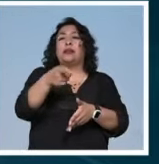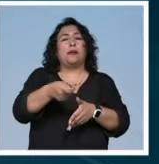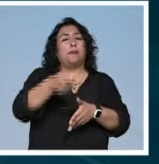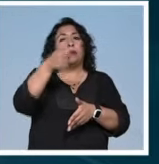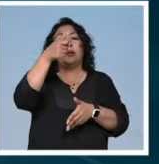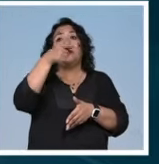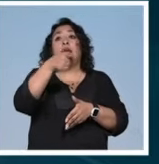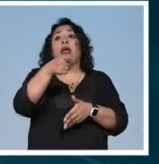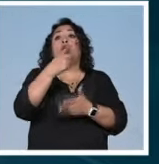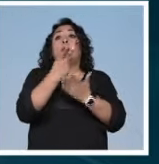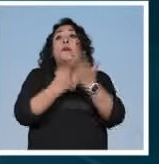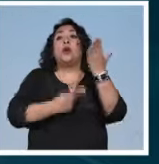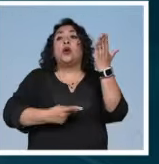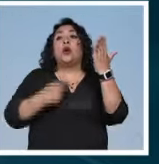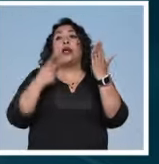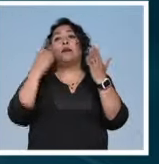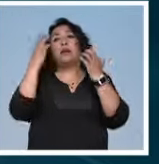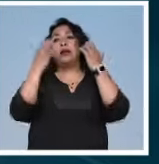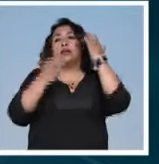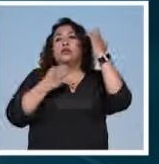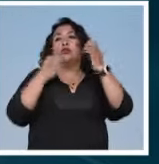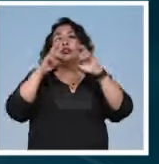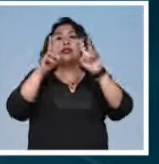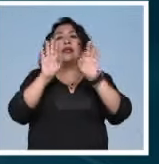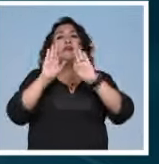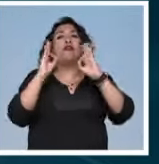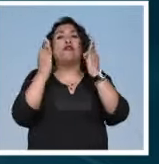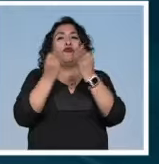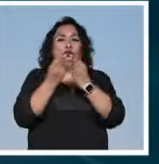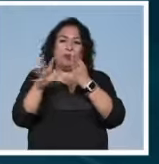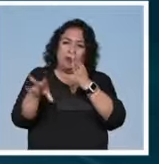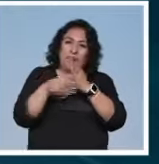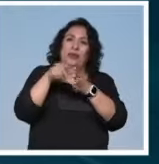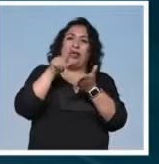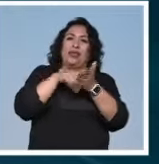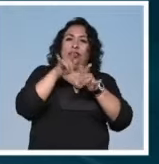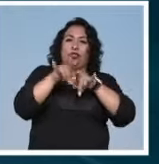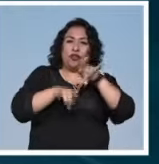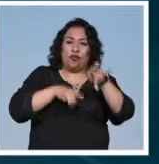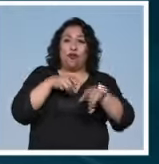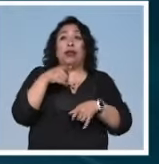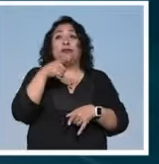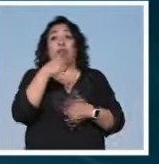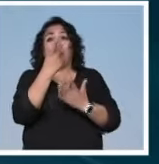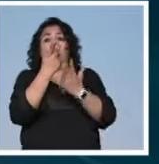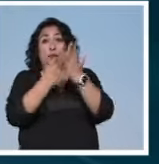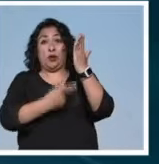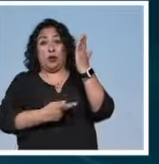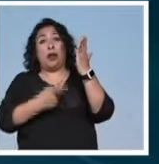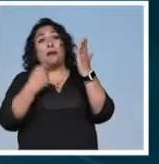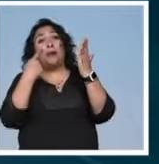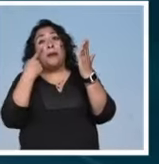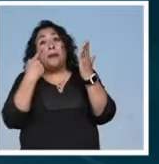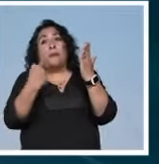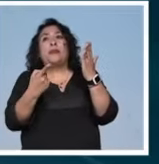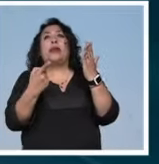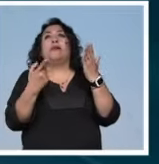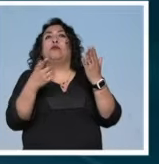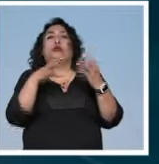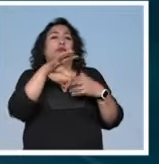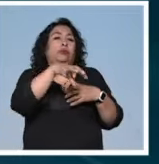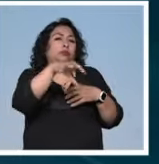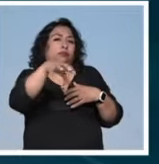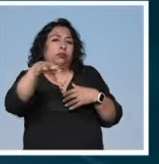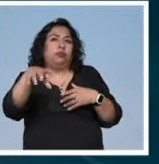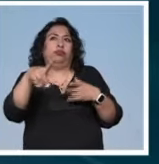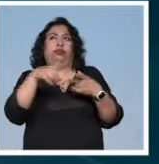primera vez, el programa expositivo Forma, que se inserta a la feria. Es un programa que te vas encontrando piezas, ya